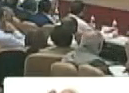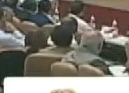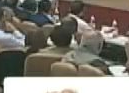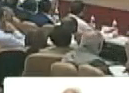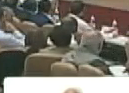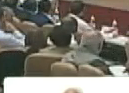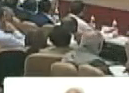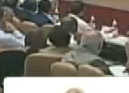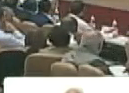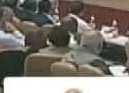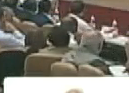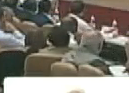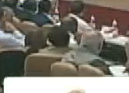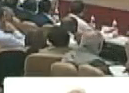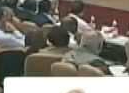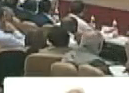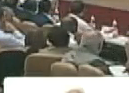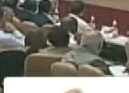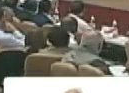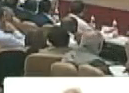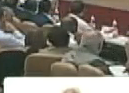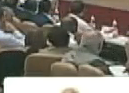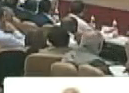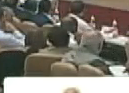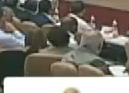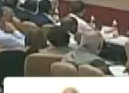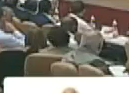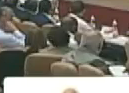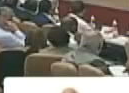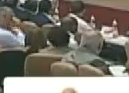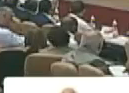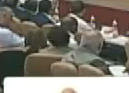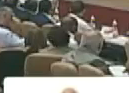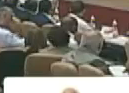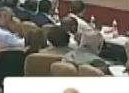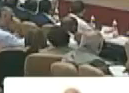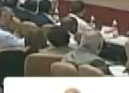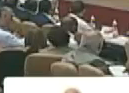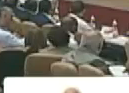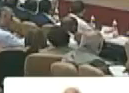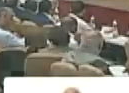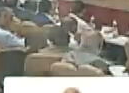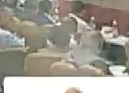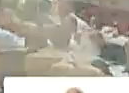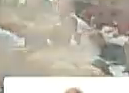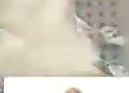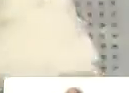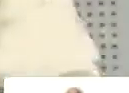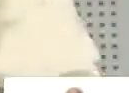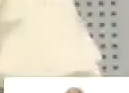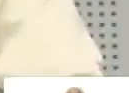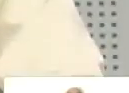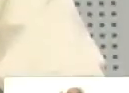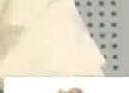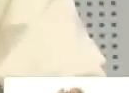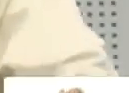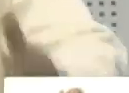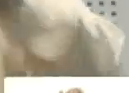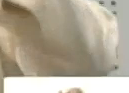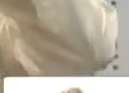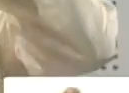unimos nuestros dos pueblos, nuestras dos capacidades para decirle a América Latina y el